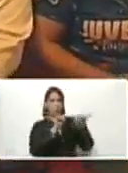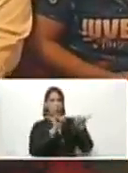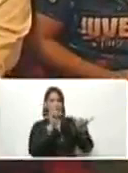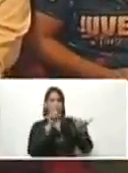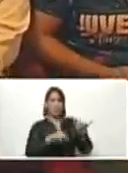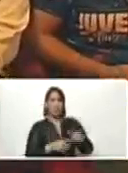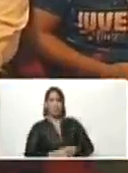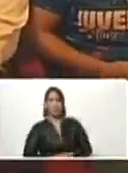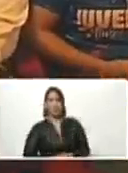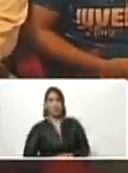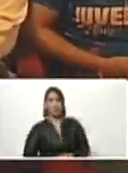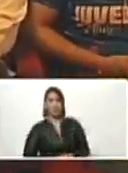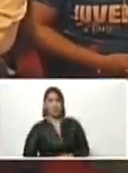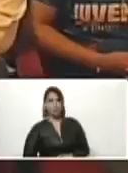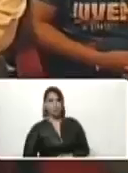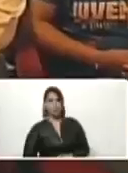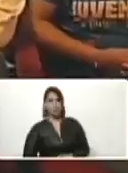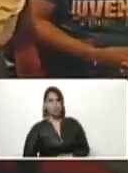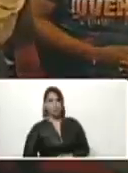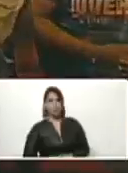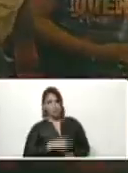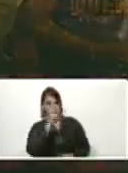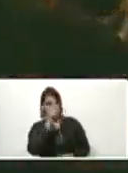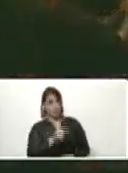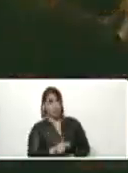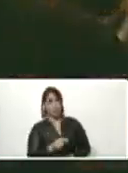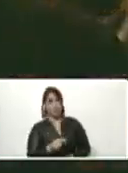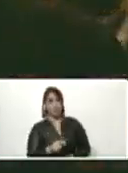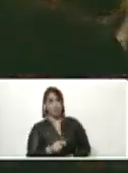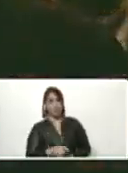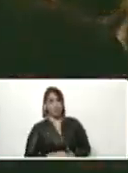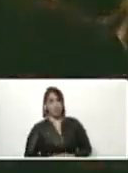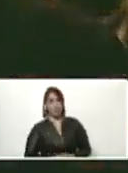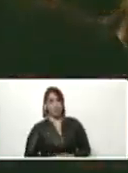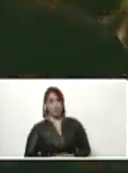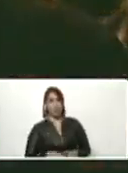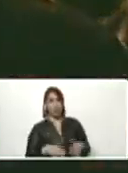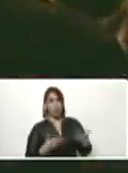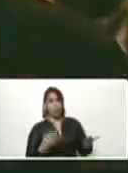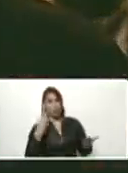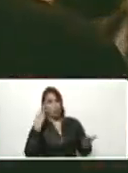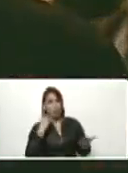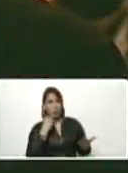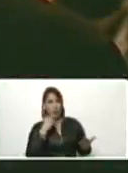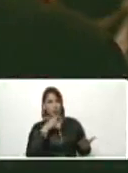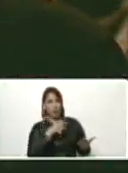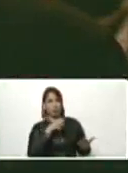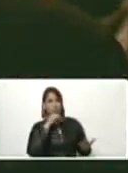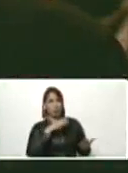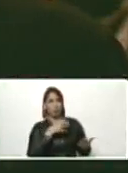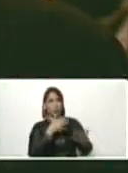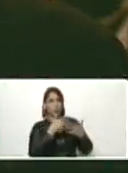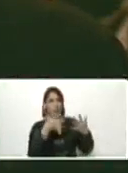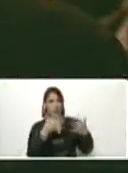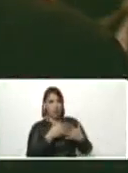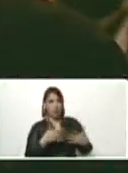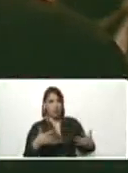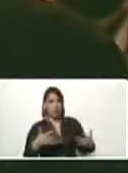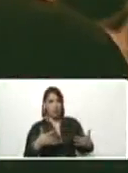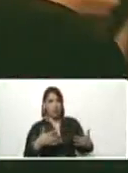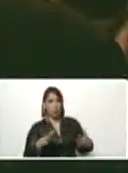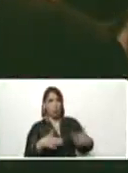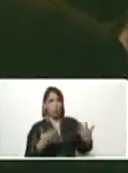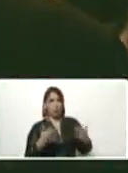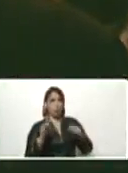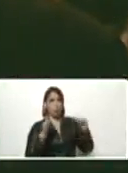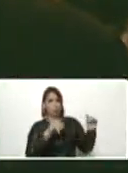del libertador Simón Bolívar, y que sin ninguna duda, cuando Bolívar en esa histórica carta en que se despide el